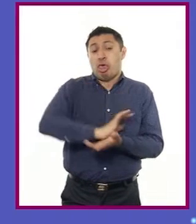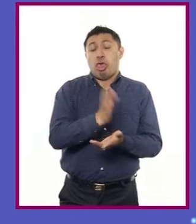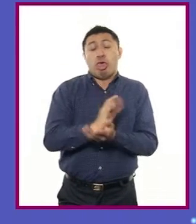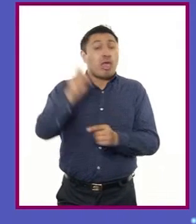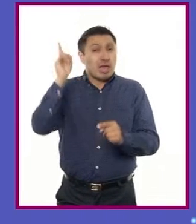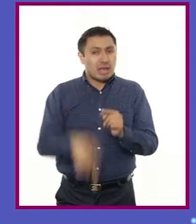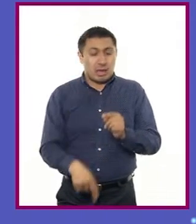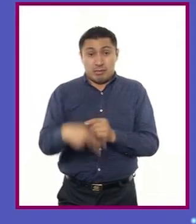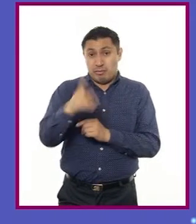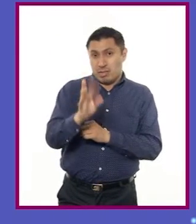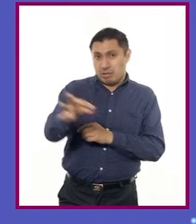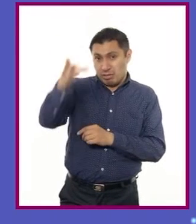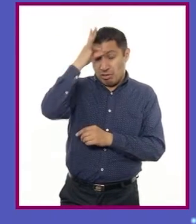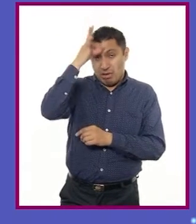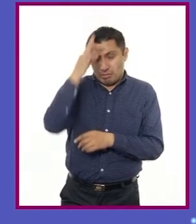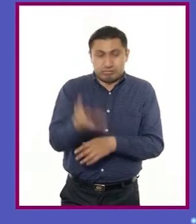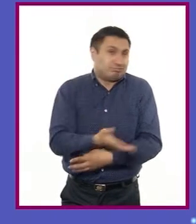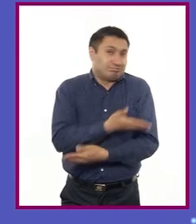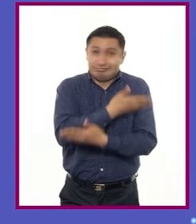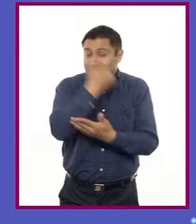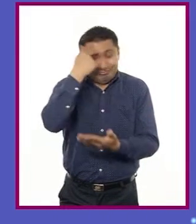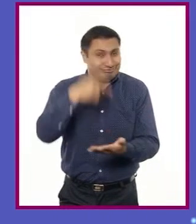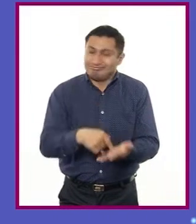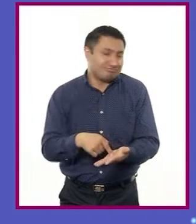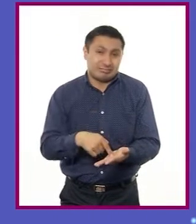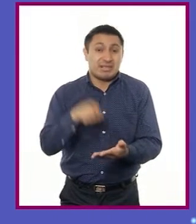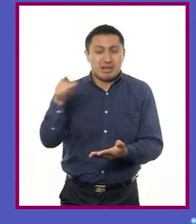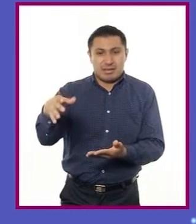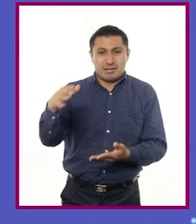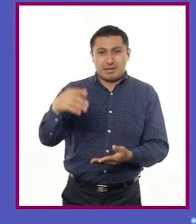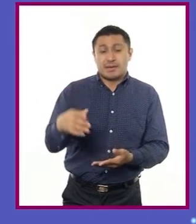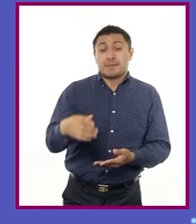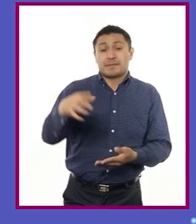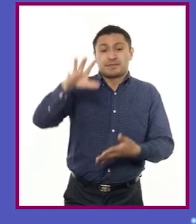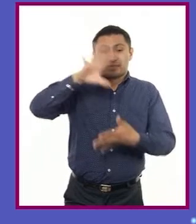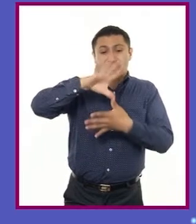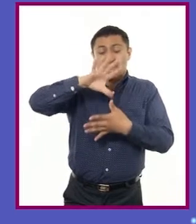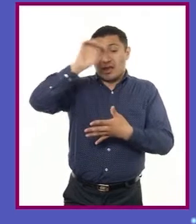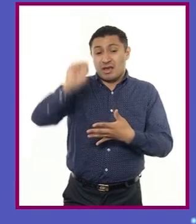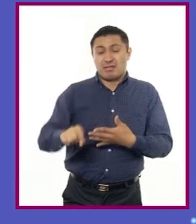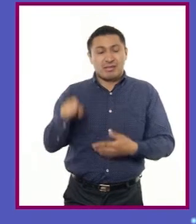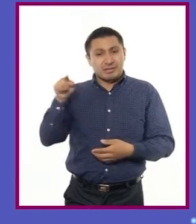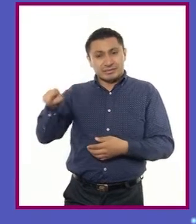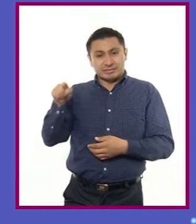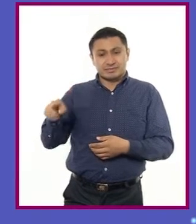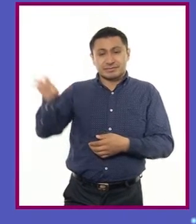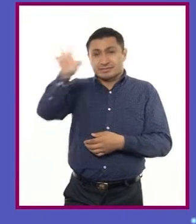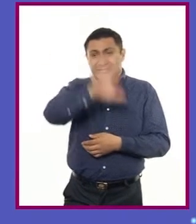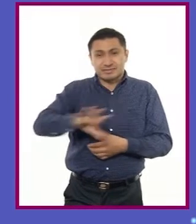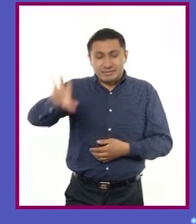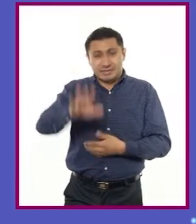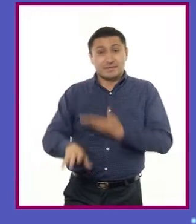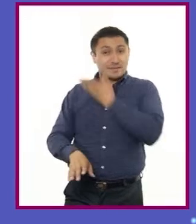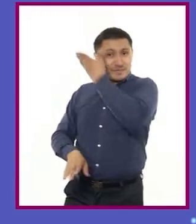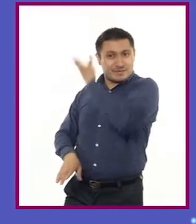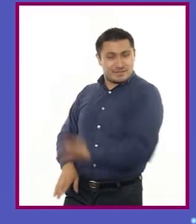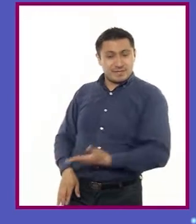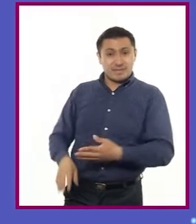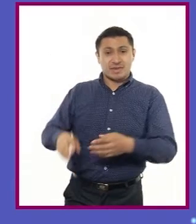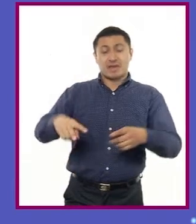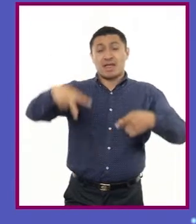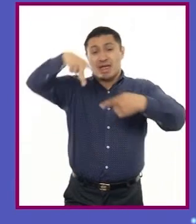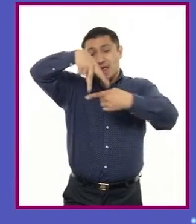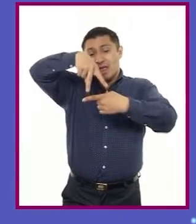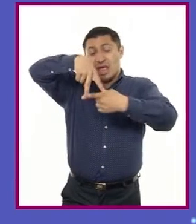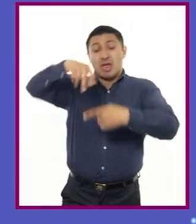Lo menso, lo dudo. Mire, Centroamérica está aquí y a esta parte se le conoce como el Triángulo